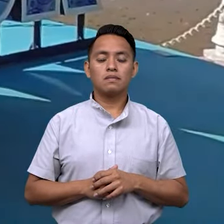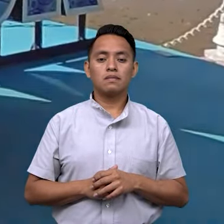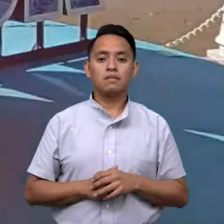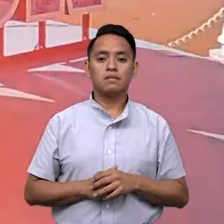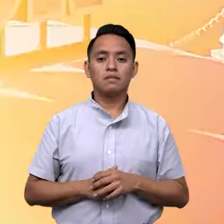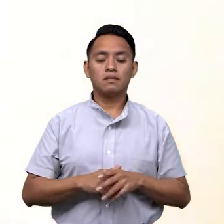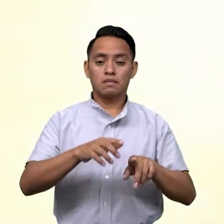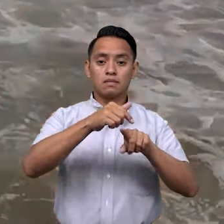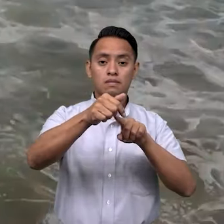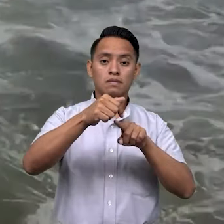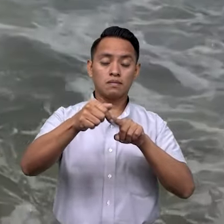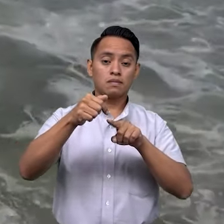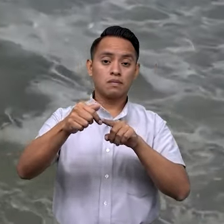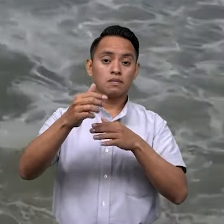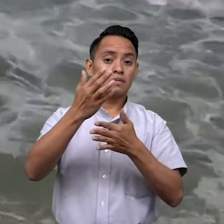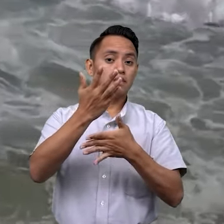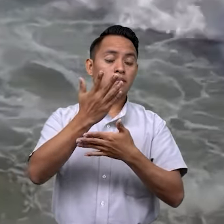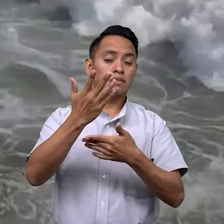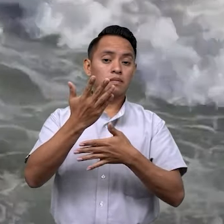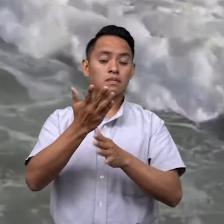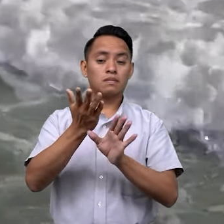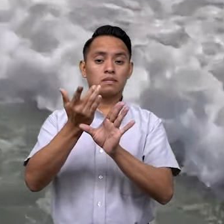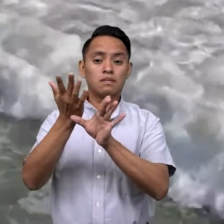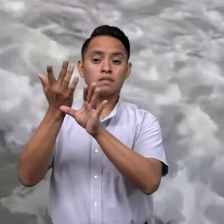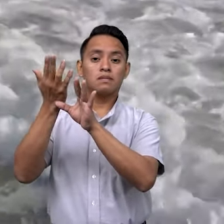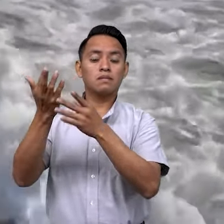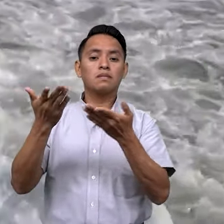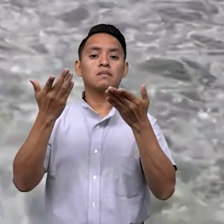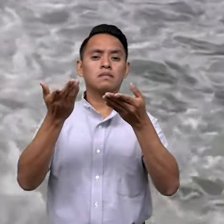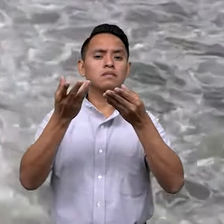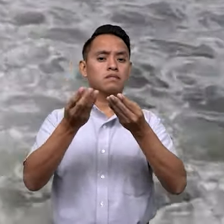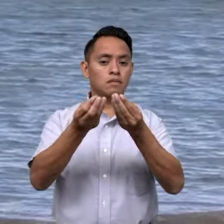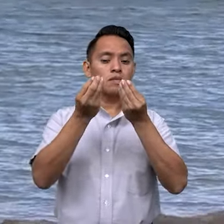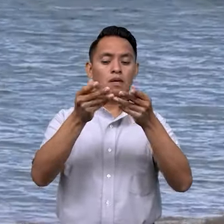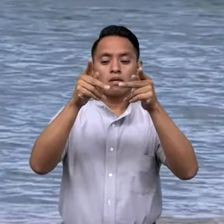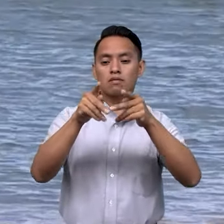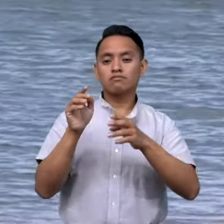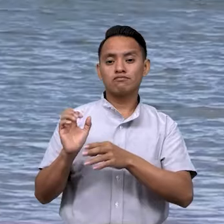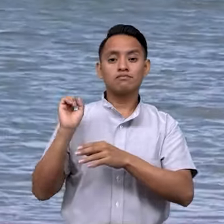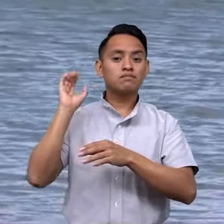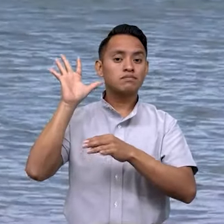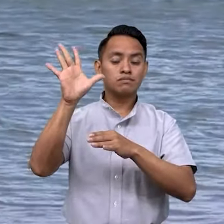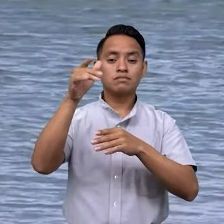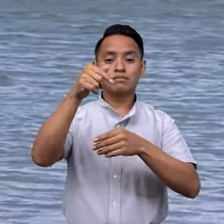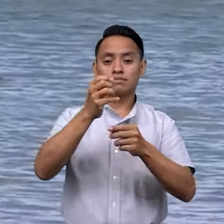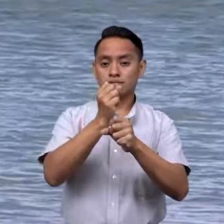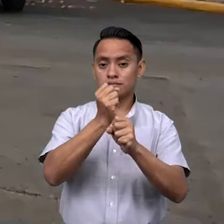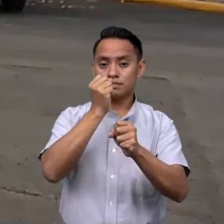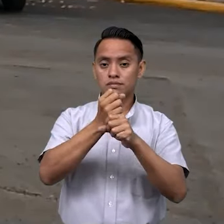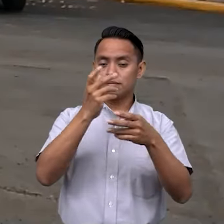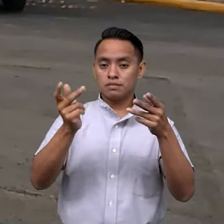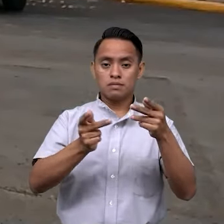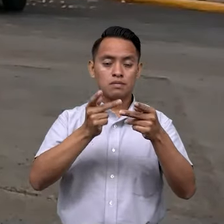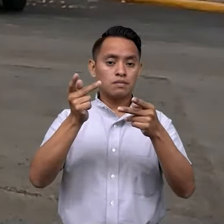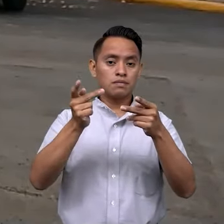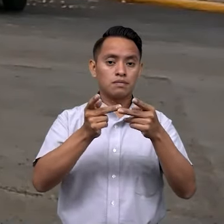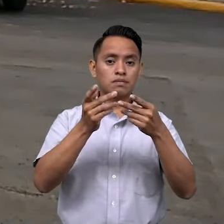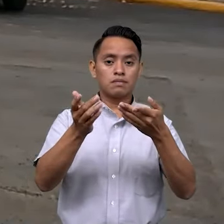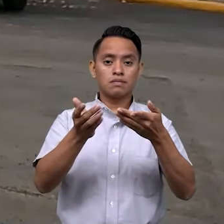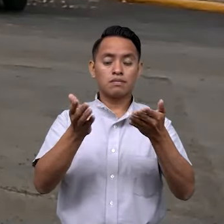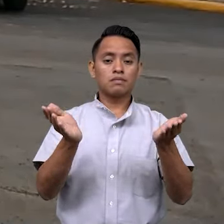El municipio de San Juan del Sur, conocido por ser altamente turístico, ha venido trabajando exitosamente en